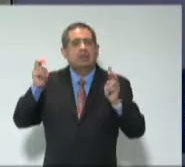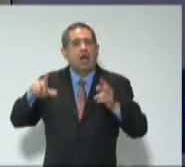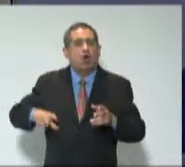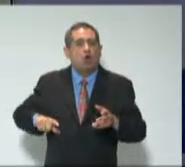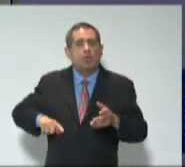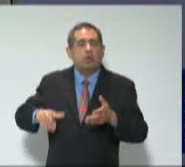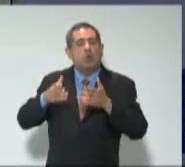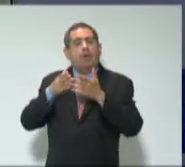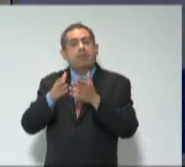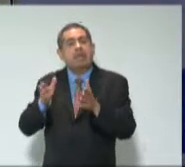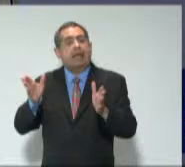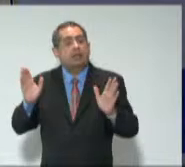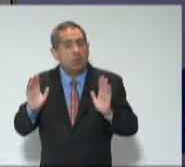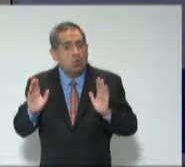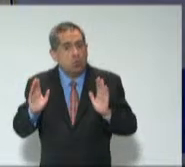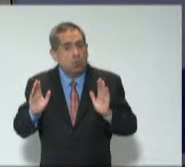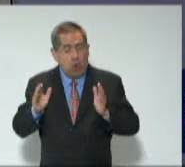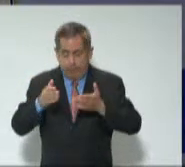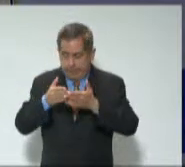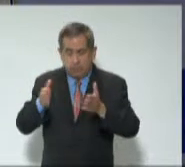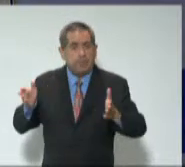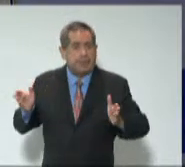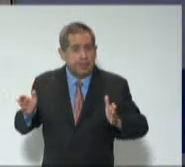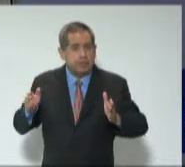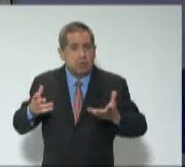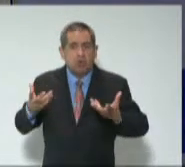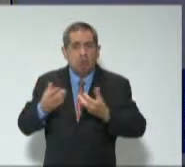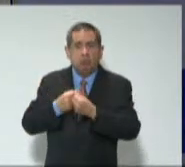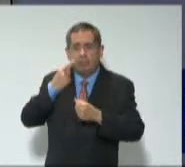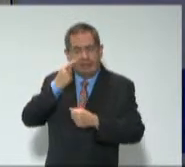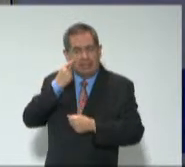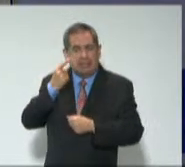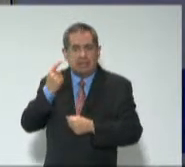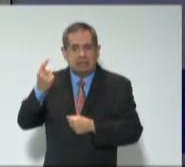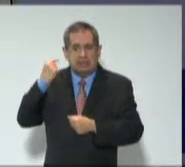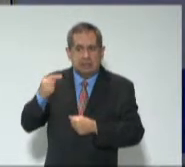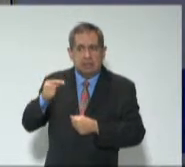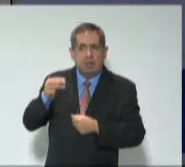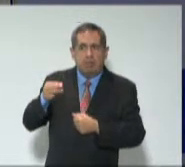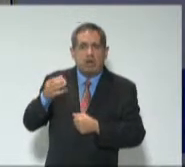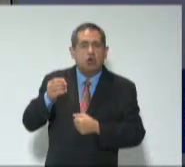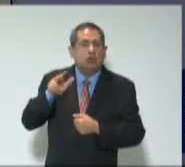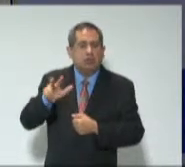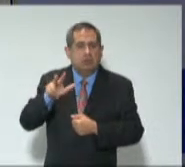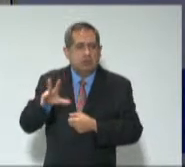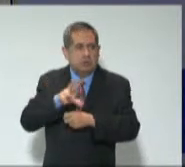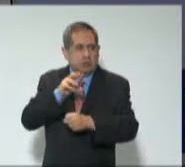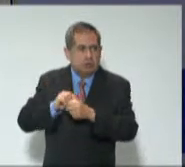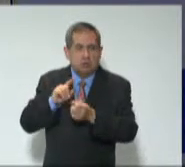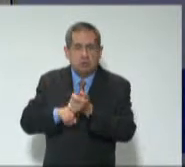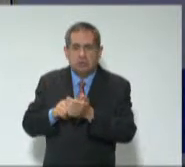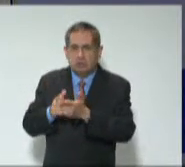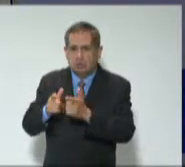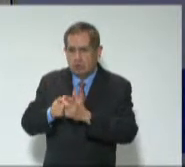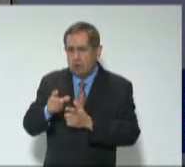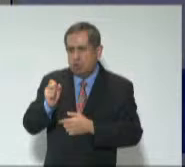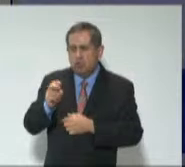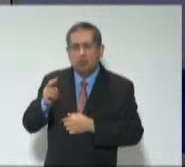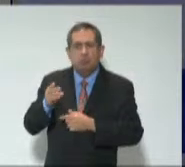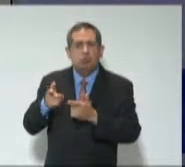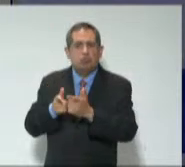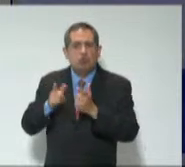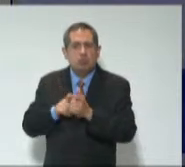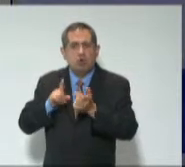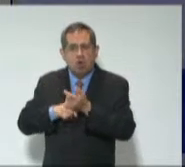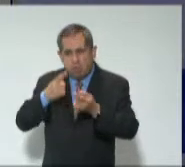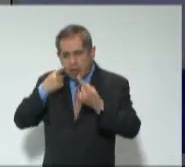en el marco de la alianza para el gobierno abierto el pasado 18 de mayo creamos un subgrupo de trabajo para